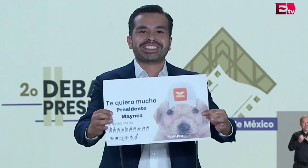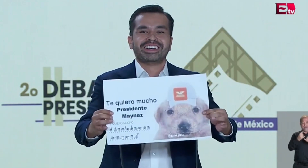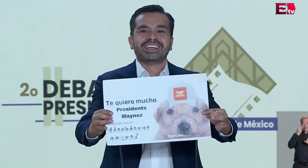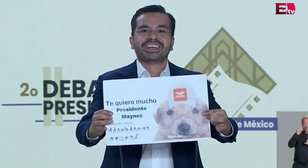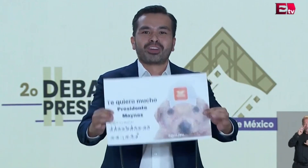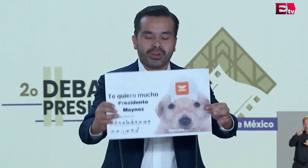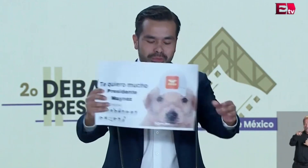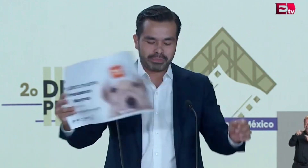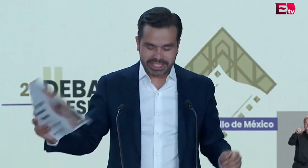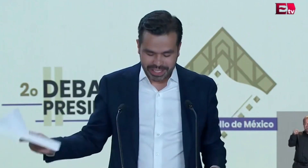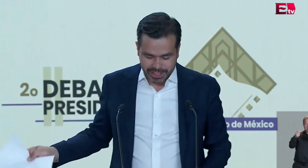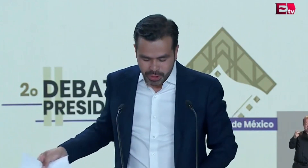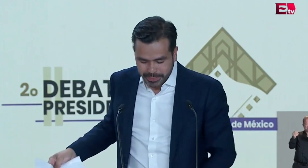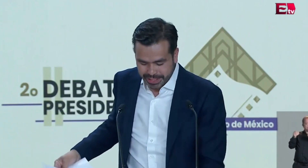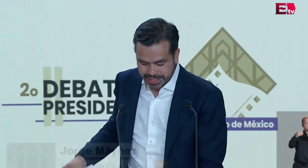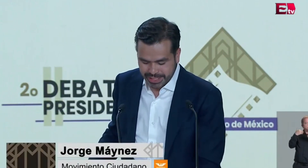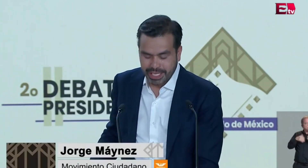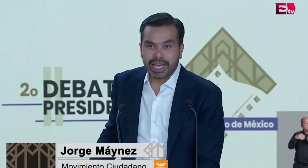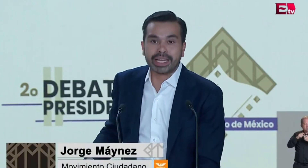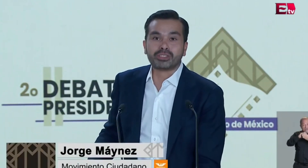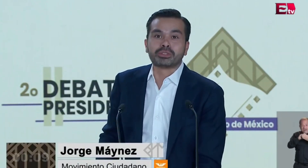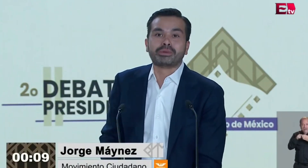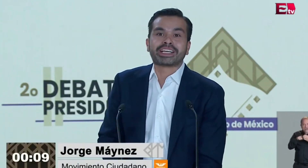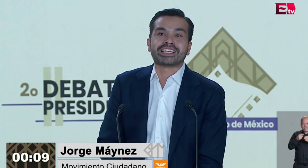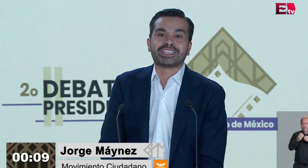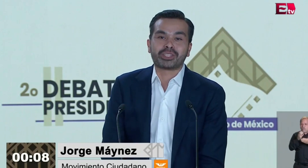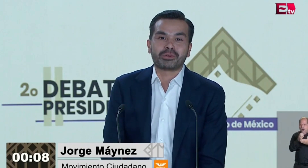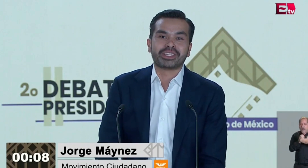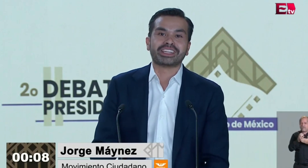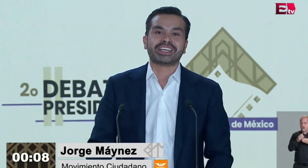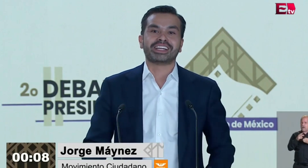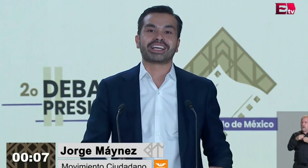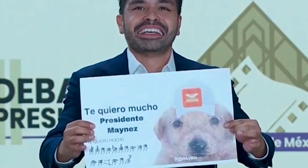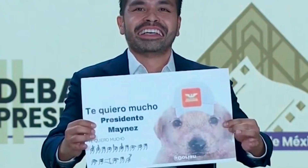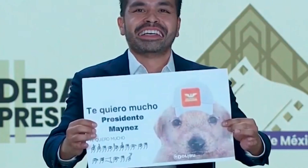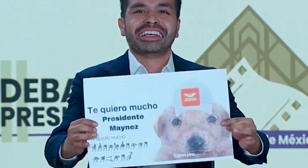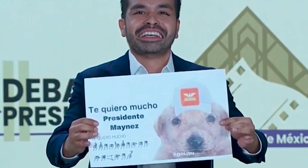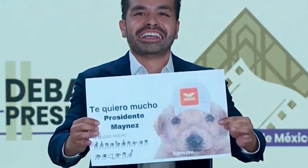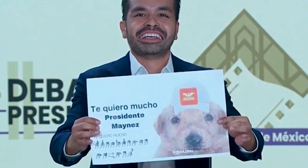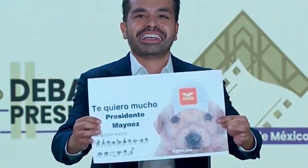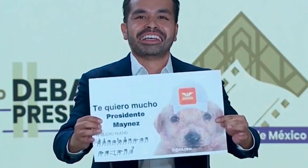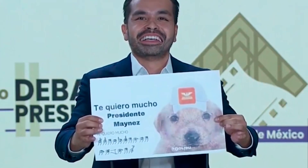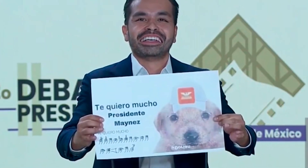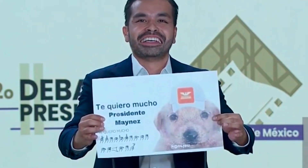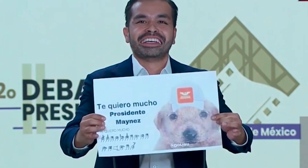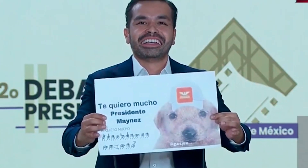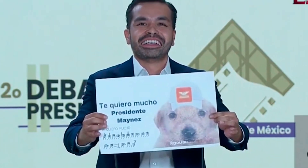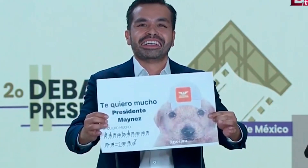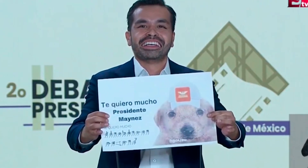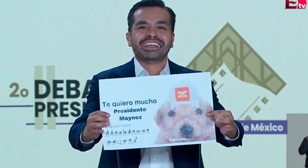del Instituto Federal Electoral, Jorge Álvarez Máynez de Movimiento Ciudadano, fue el perdedor del debate.